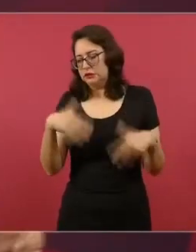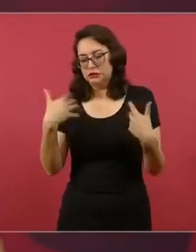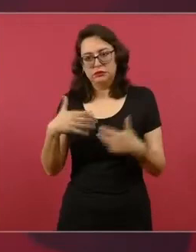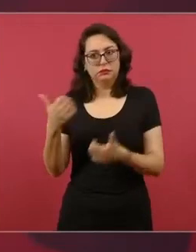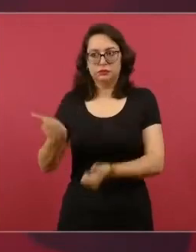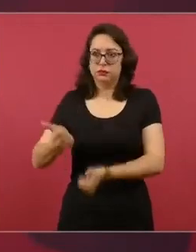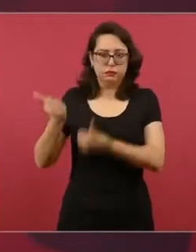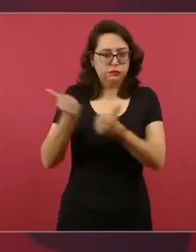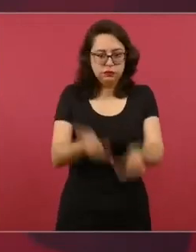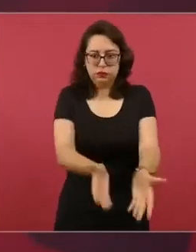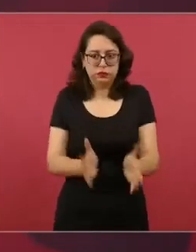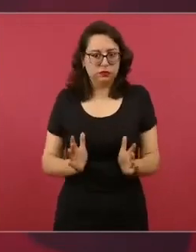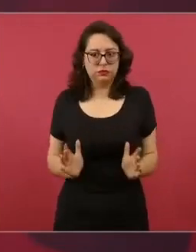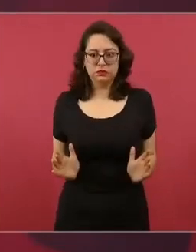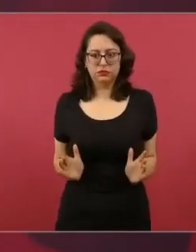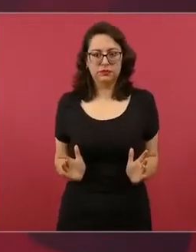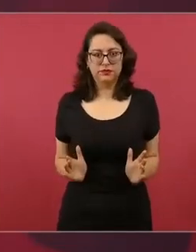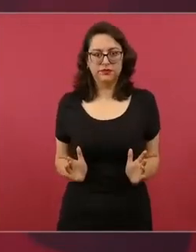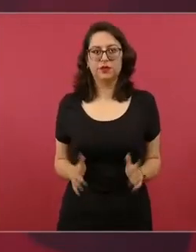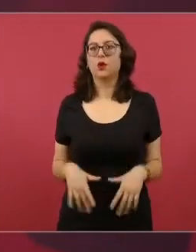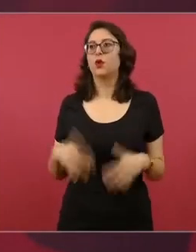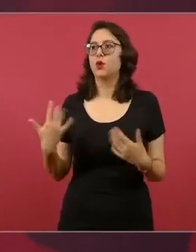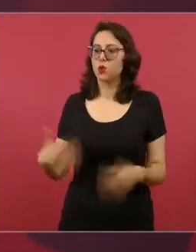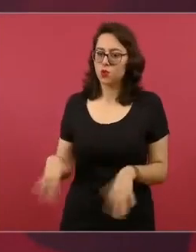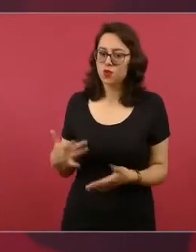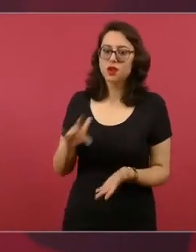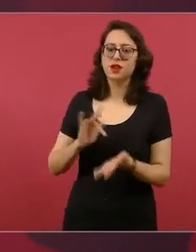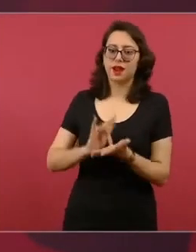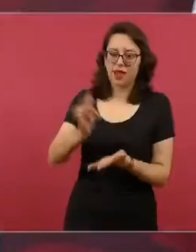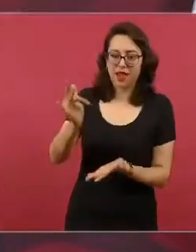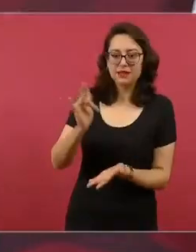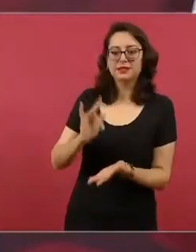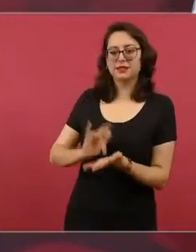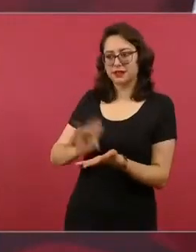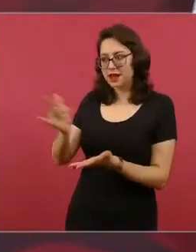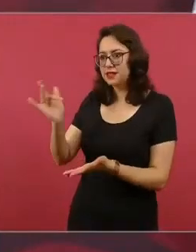Yo agradezco a los